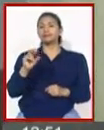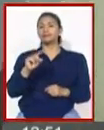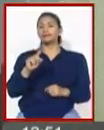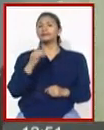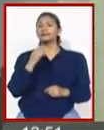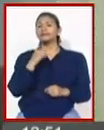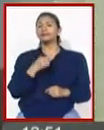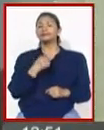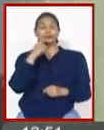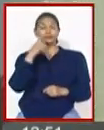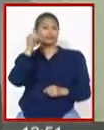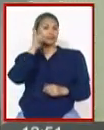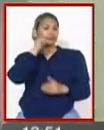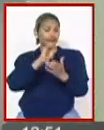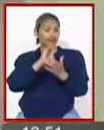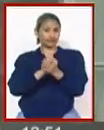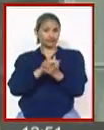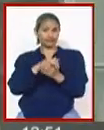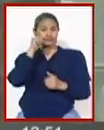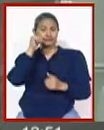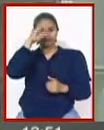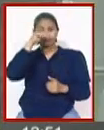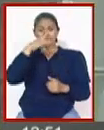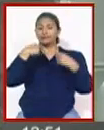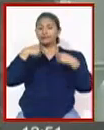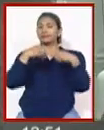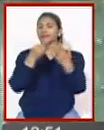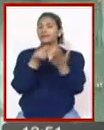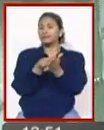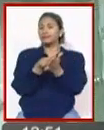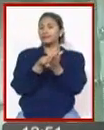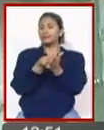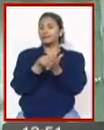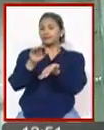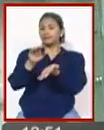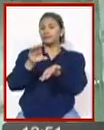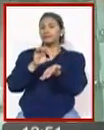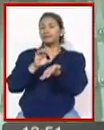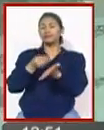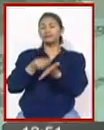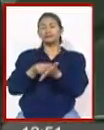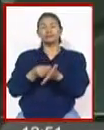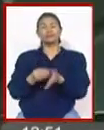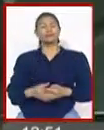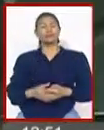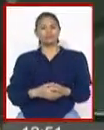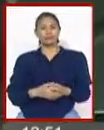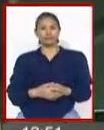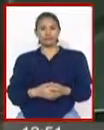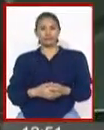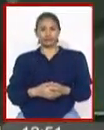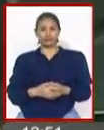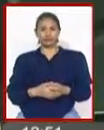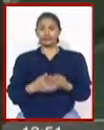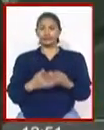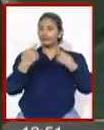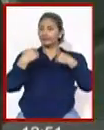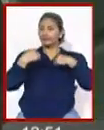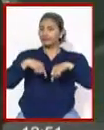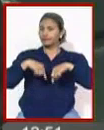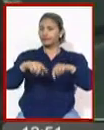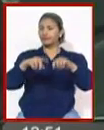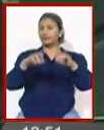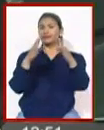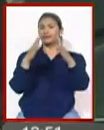que, según testimonio de la esposa, la víctima fue a cobrar a sus contratistas. Cuando se aprestaba a retornar a Santa Cruz,